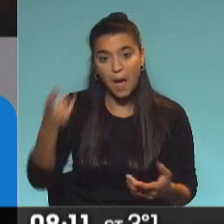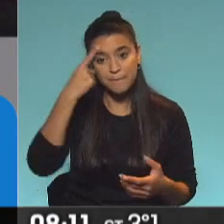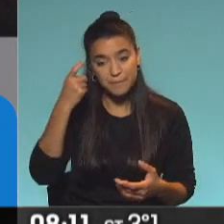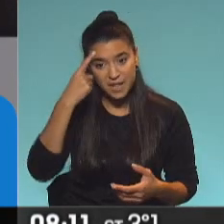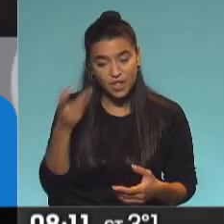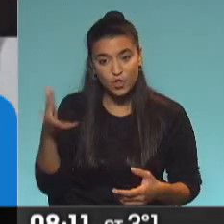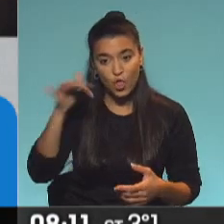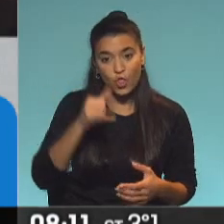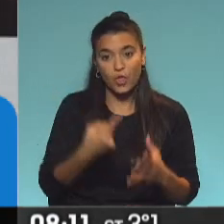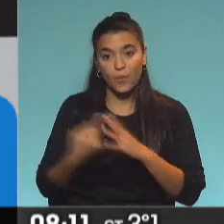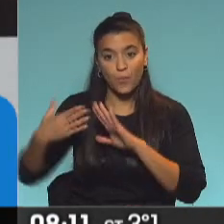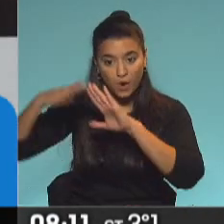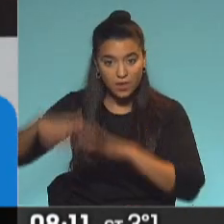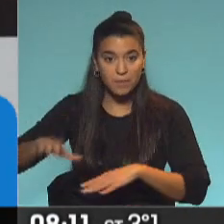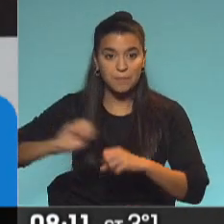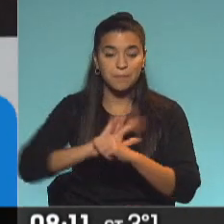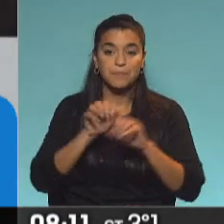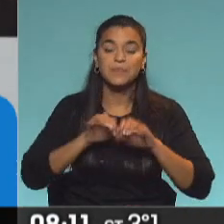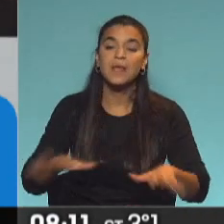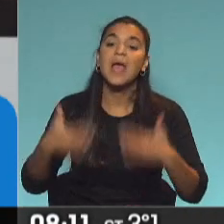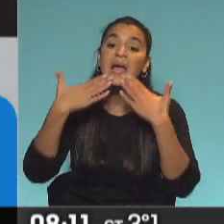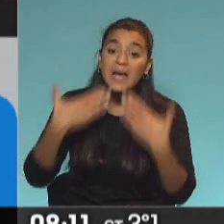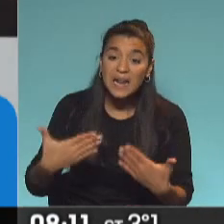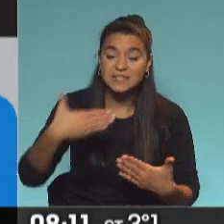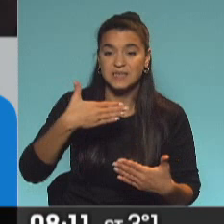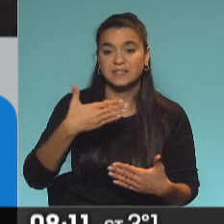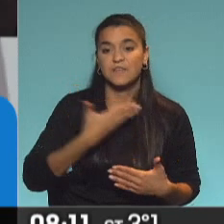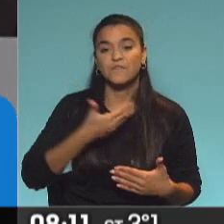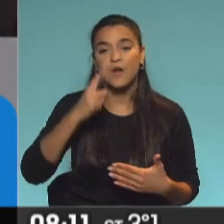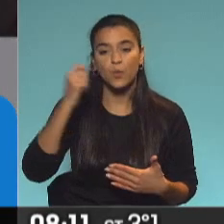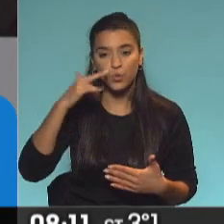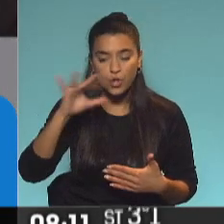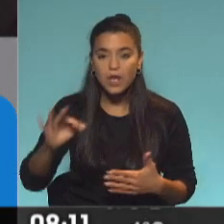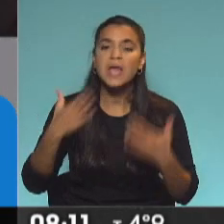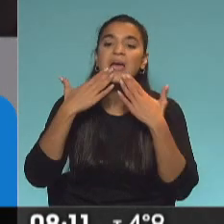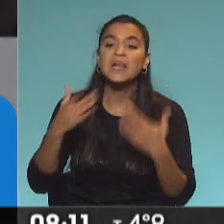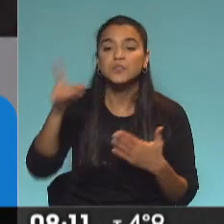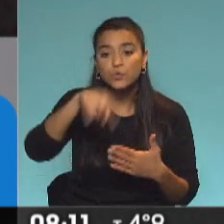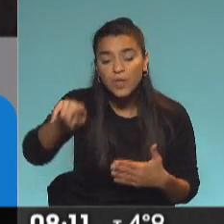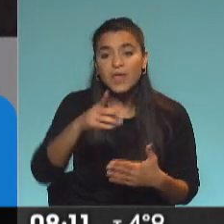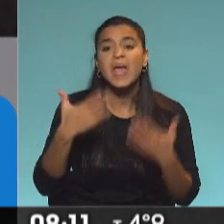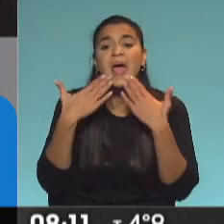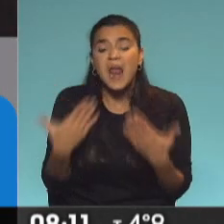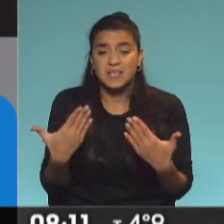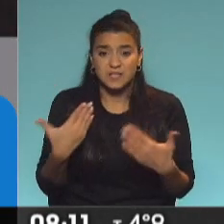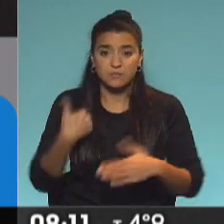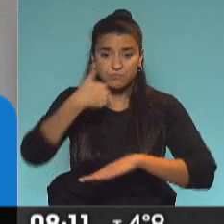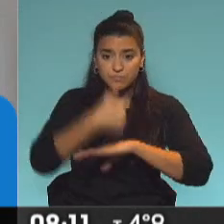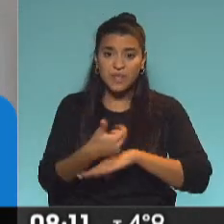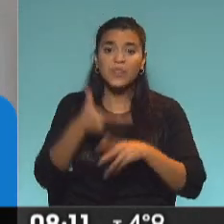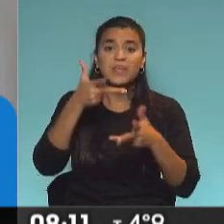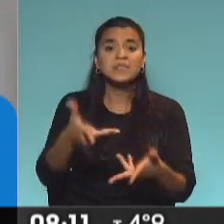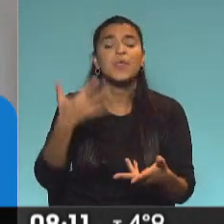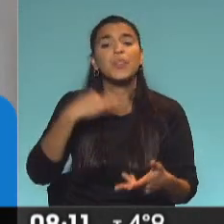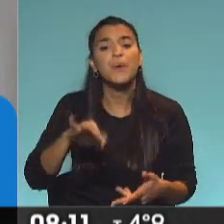días de esta cuarentena y de esta pandemia. Facundo Manes, gracias. Gracias a ustedes y gracias por permitirme decirles que